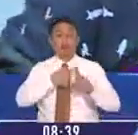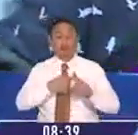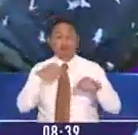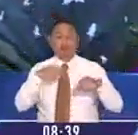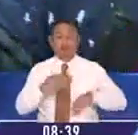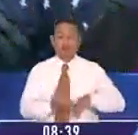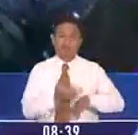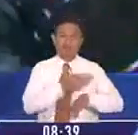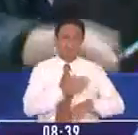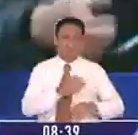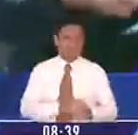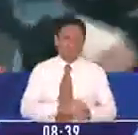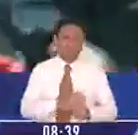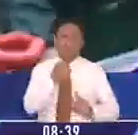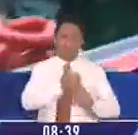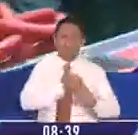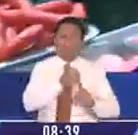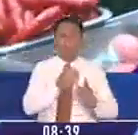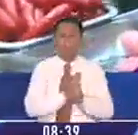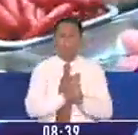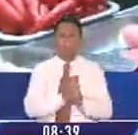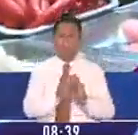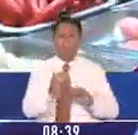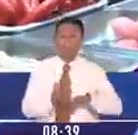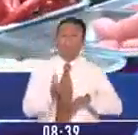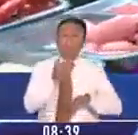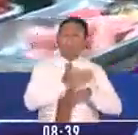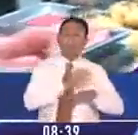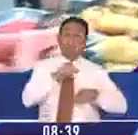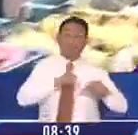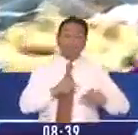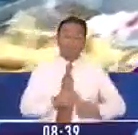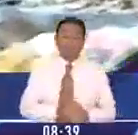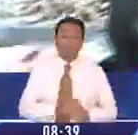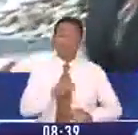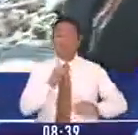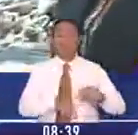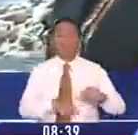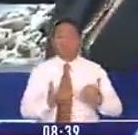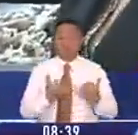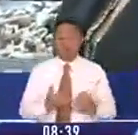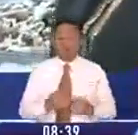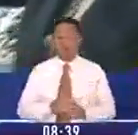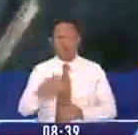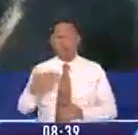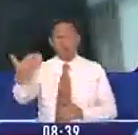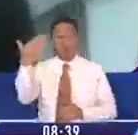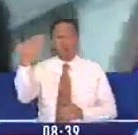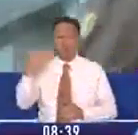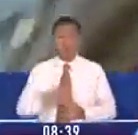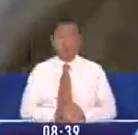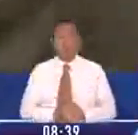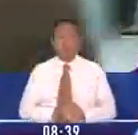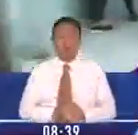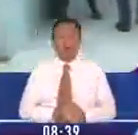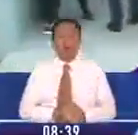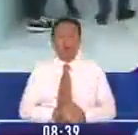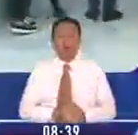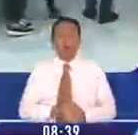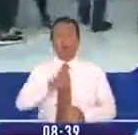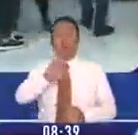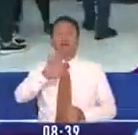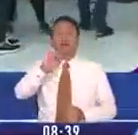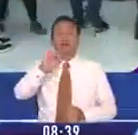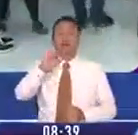venía luchando desde hace las administraciones anteriores y no se logró. Pero gracias al señor ingeniero Fabián Isa, alcalde de